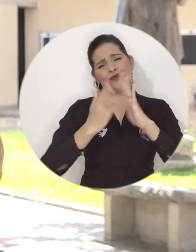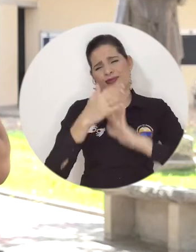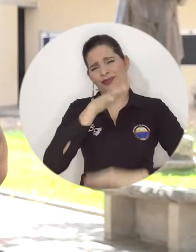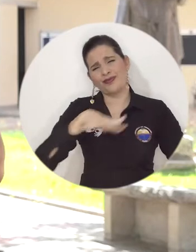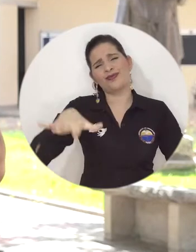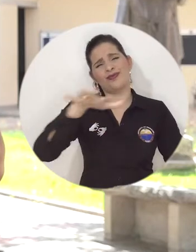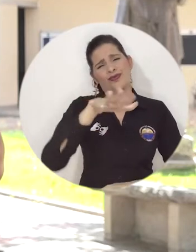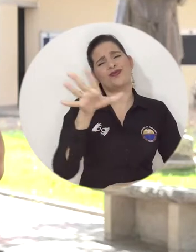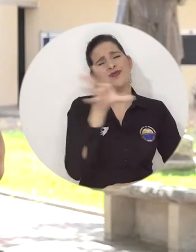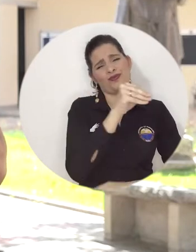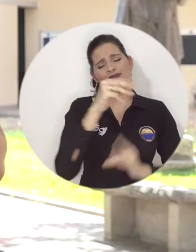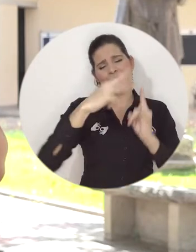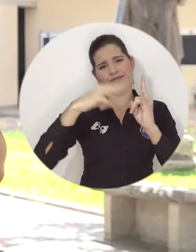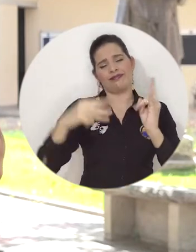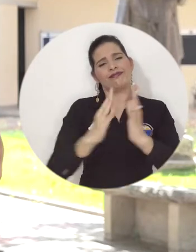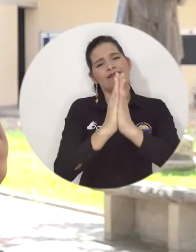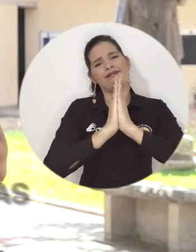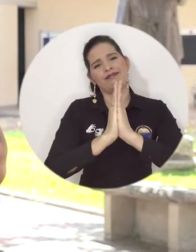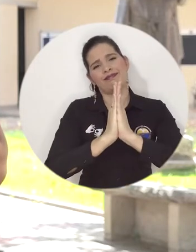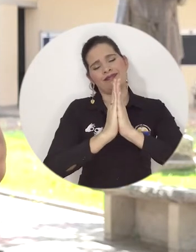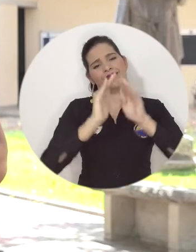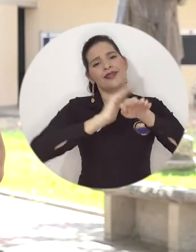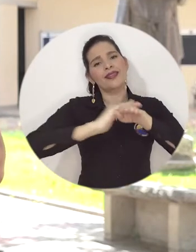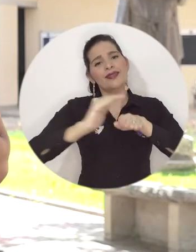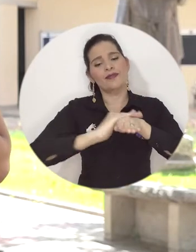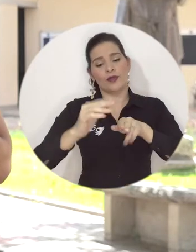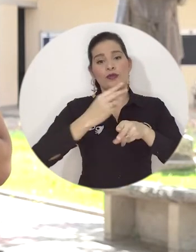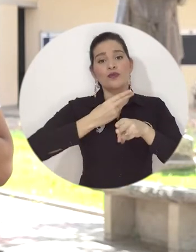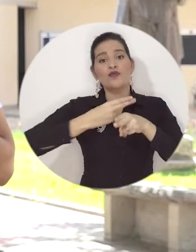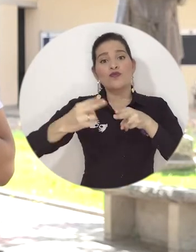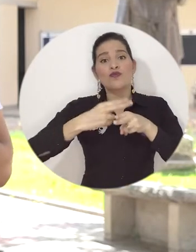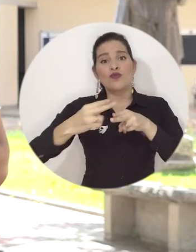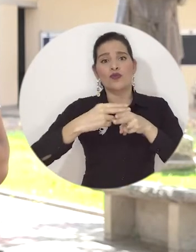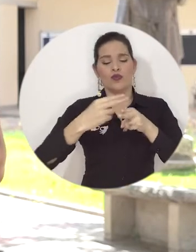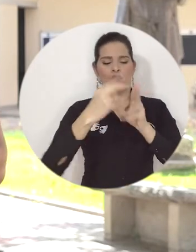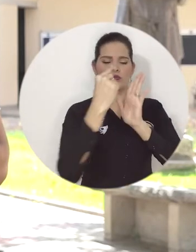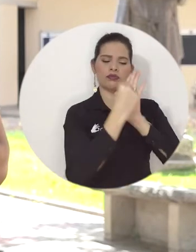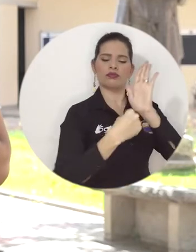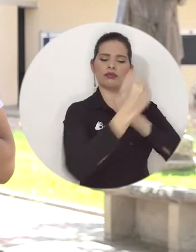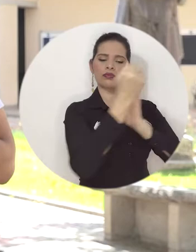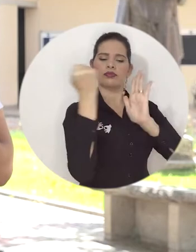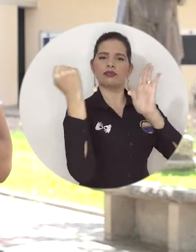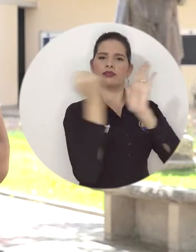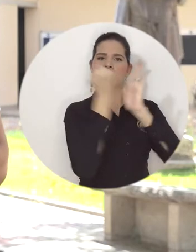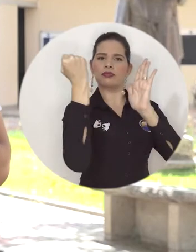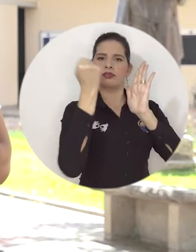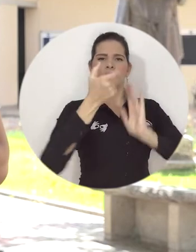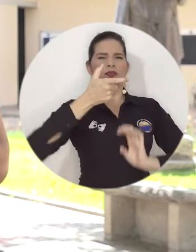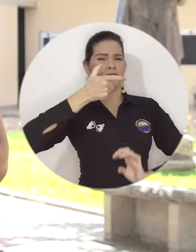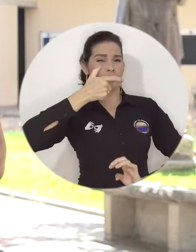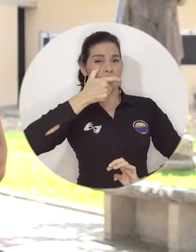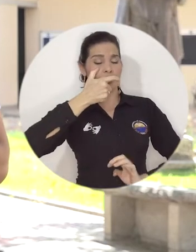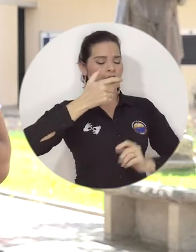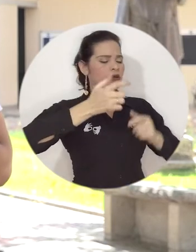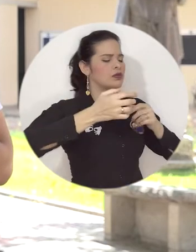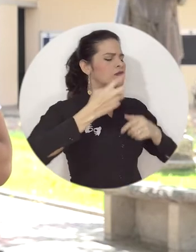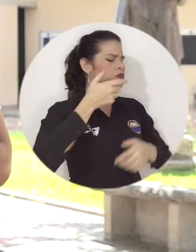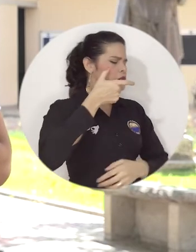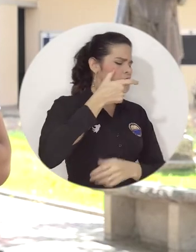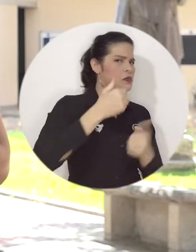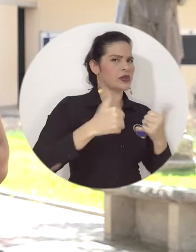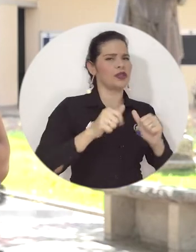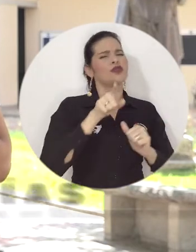Comunidad Unimagdalena, quiero invitarlos a que hagan parte del proceso de la renovación de la